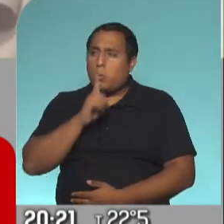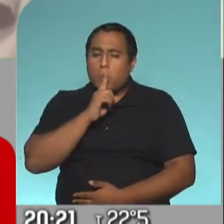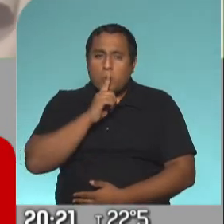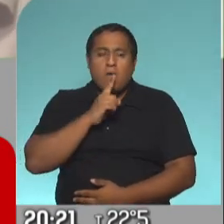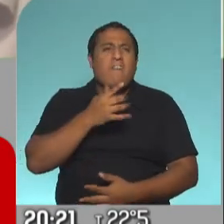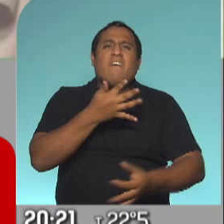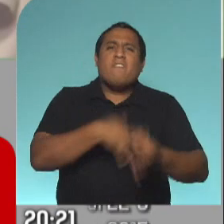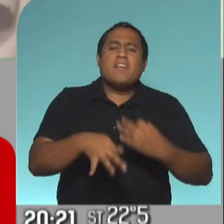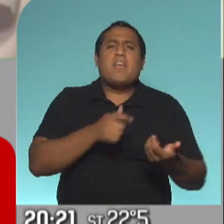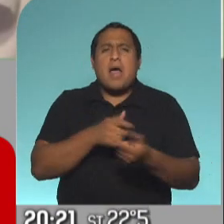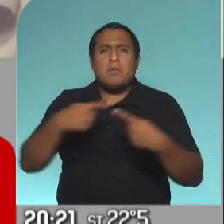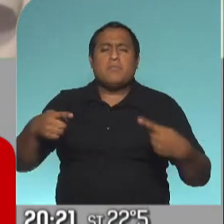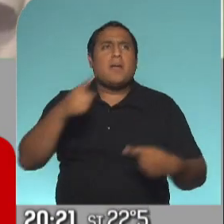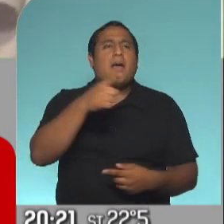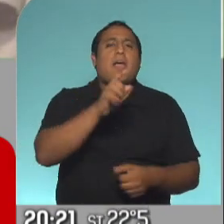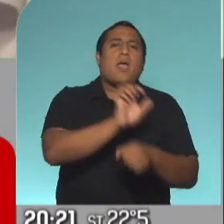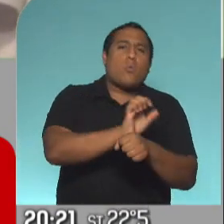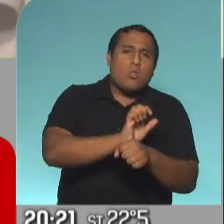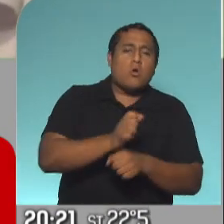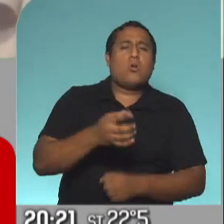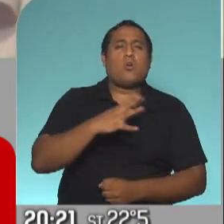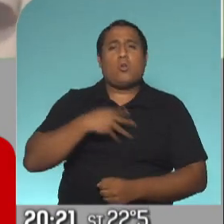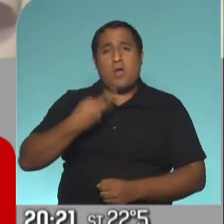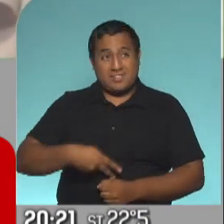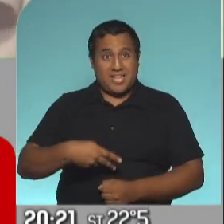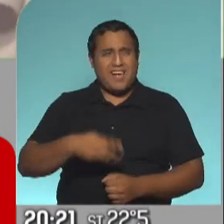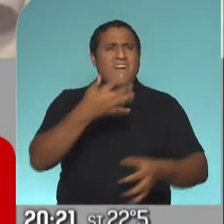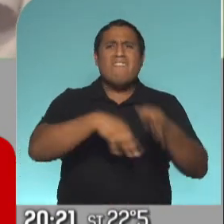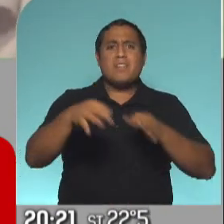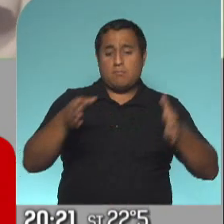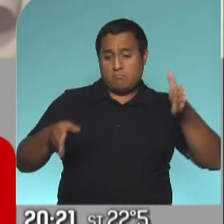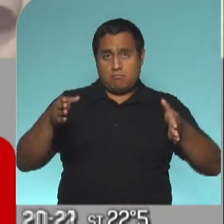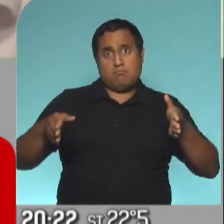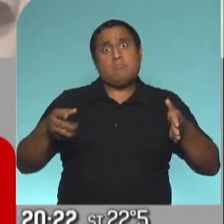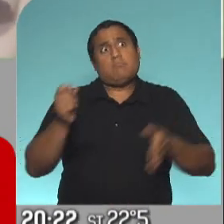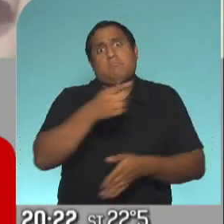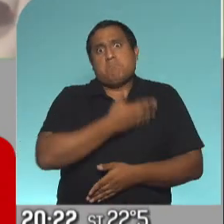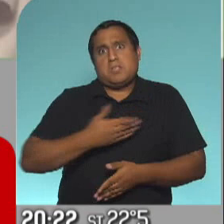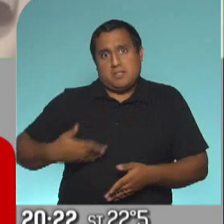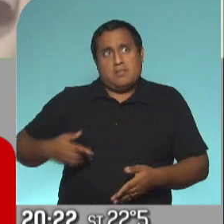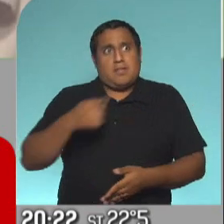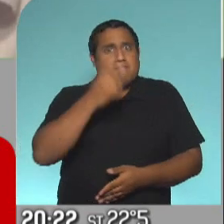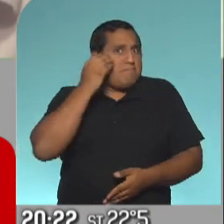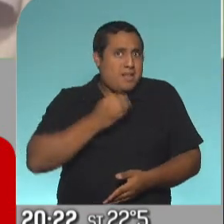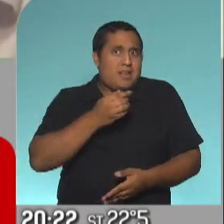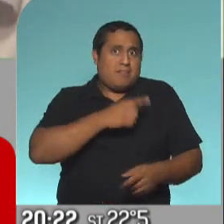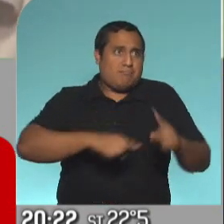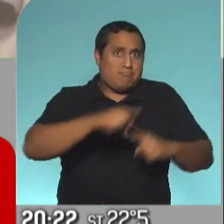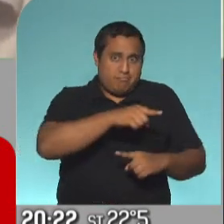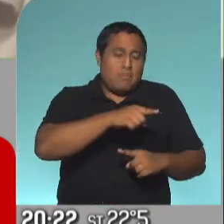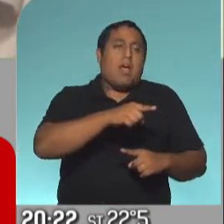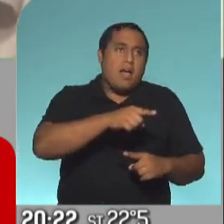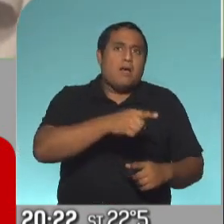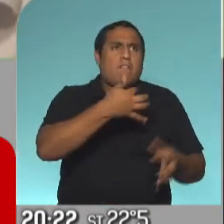a Ecuador y a Croacia que se produjeron durante el gobierno del expresidente Menem, dentro de los cuales en esa causa